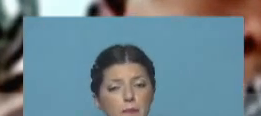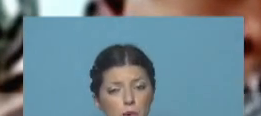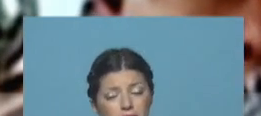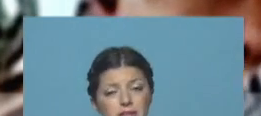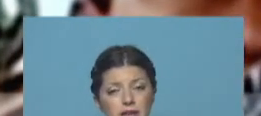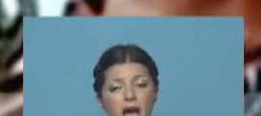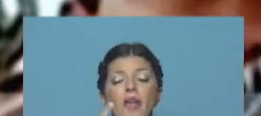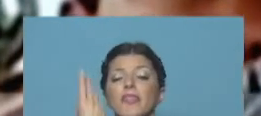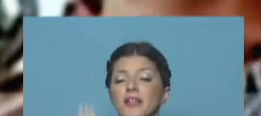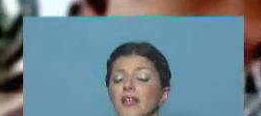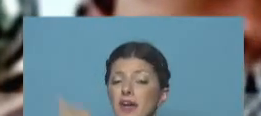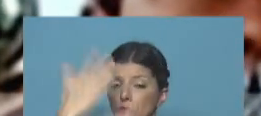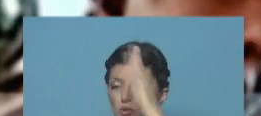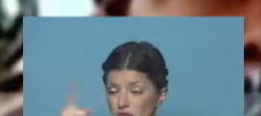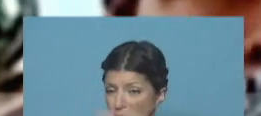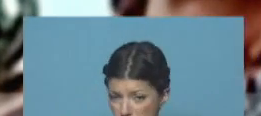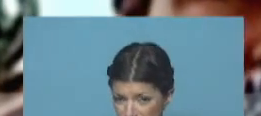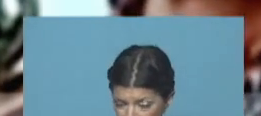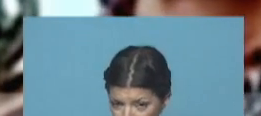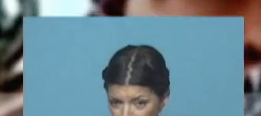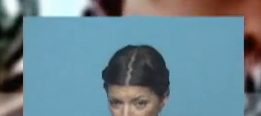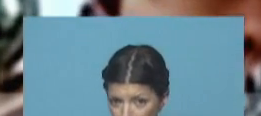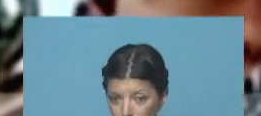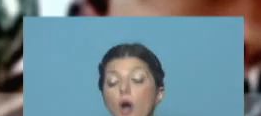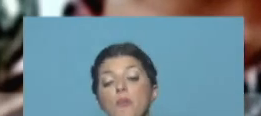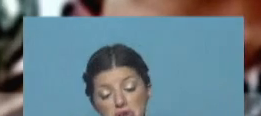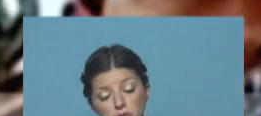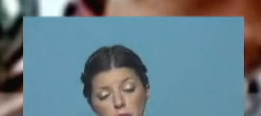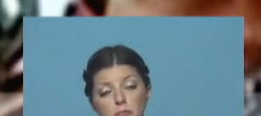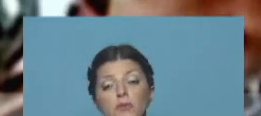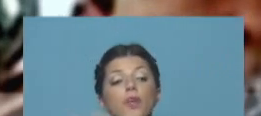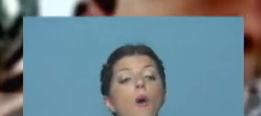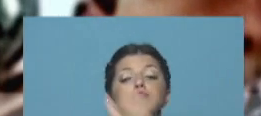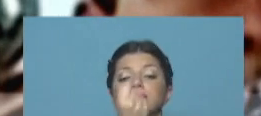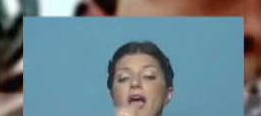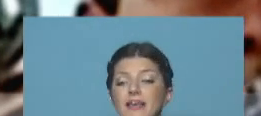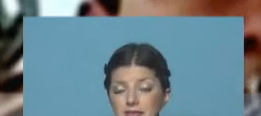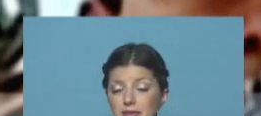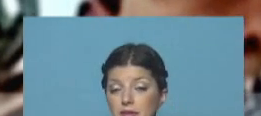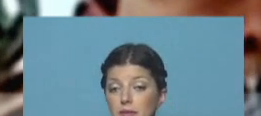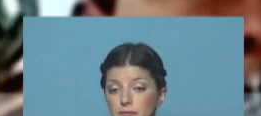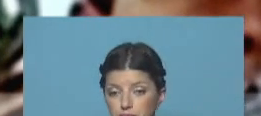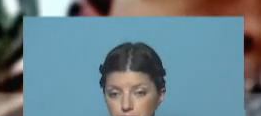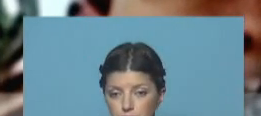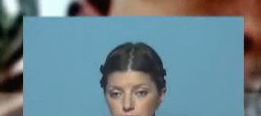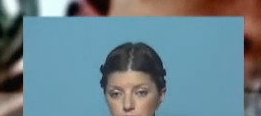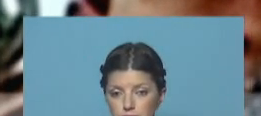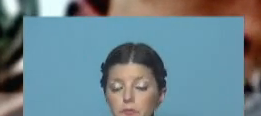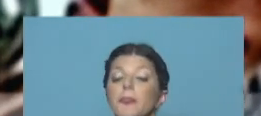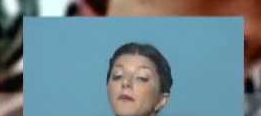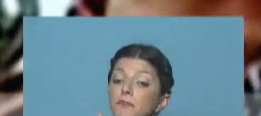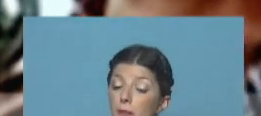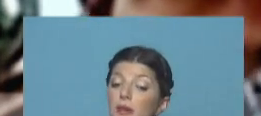la Revolución Bolivariana y presidente de la República, bueno, se han logrado estos hechos gracias también a la